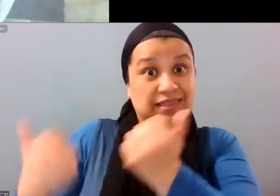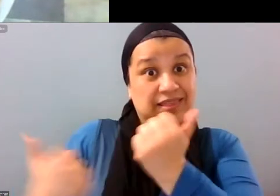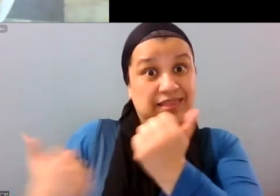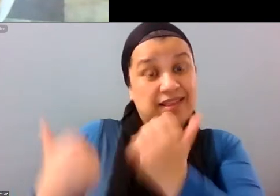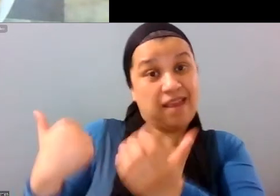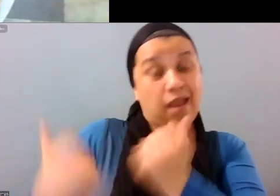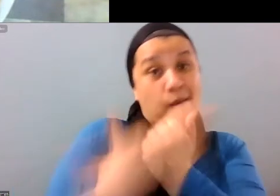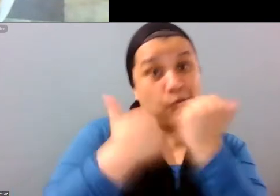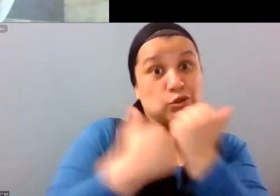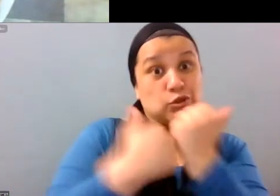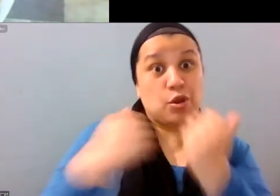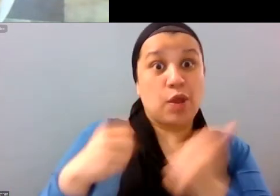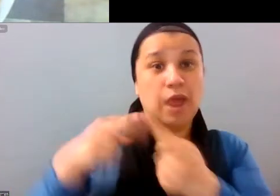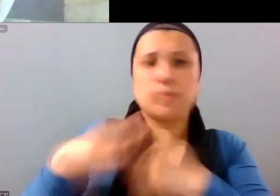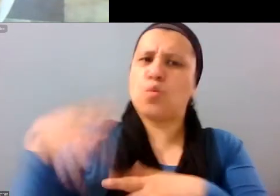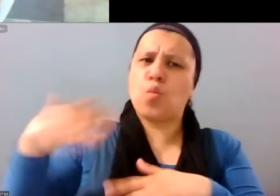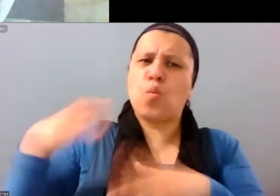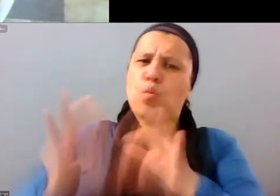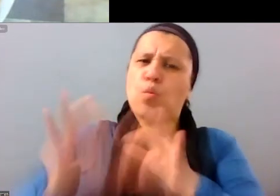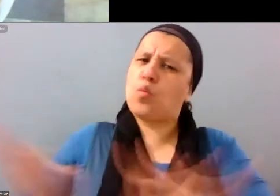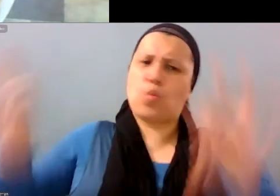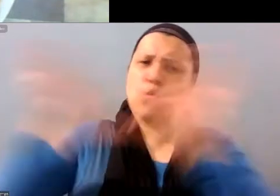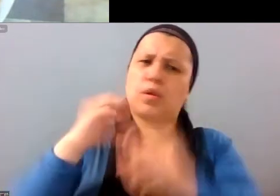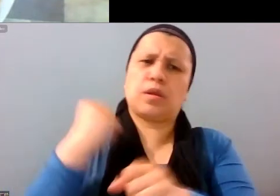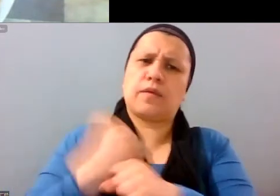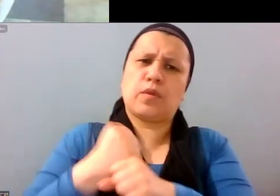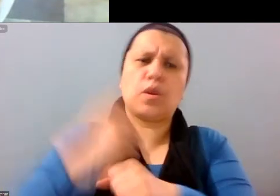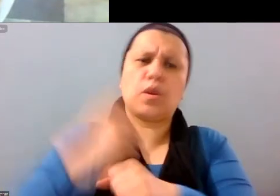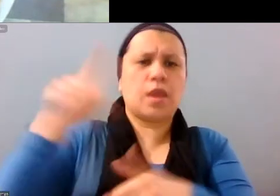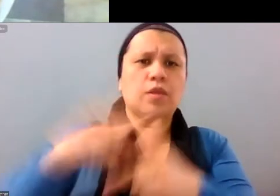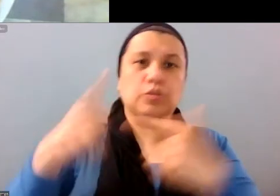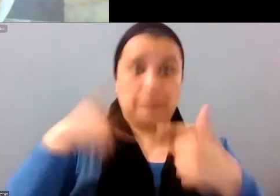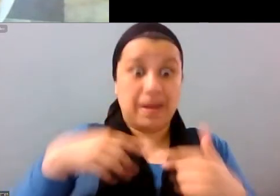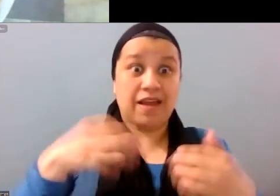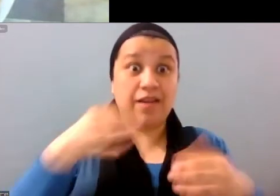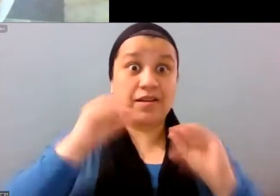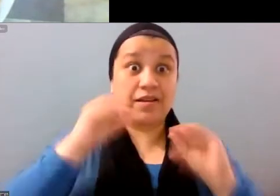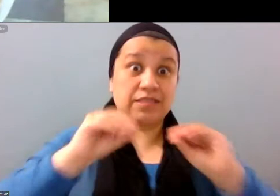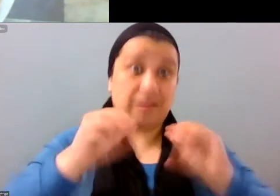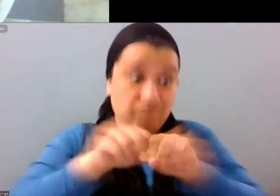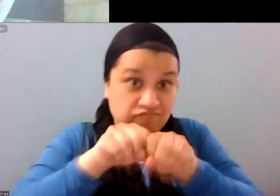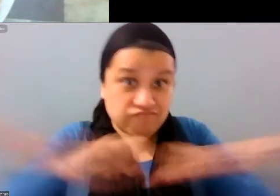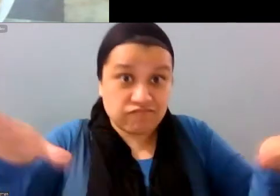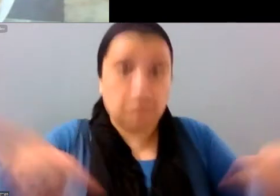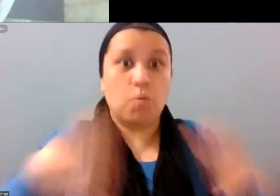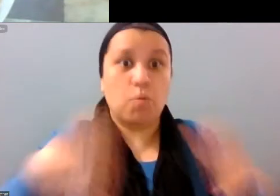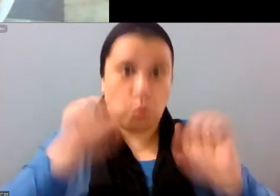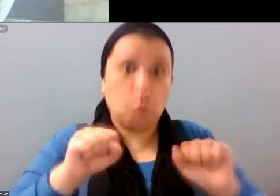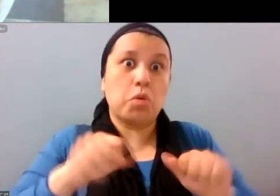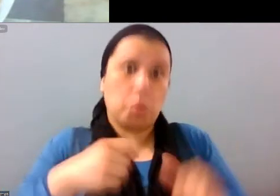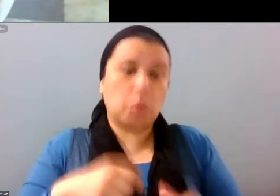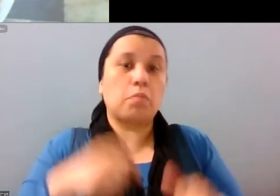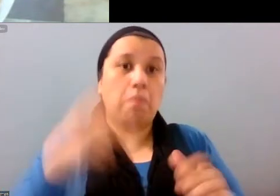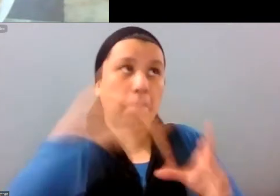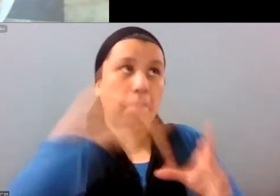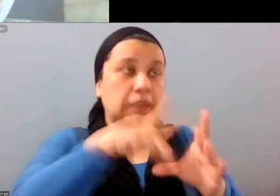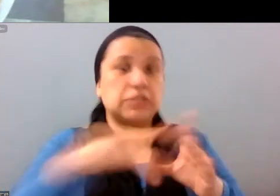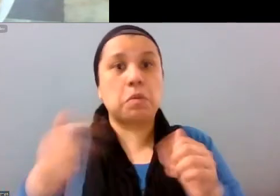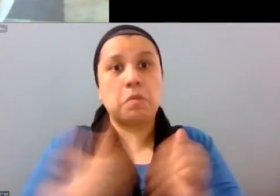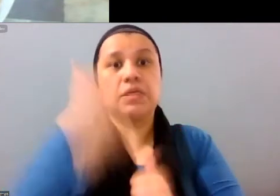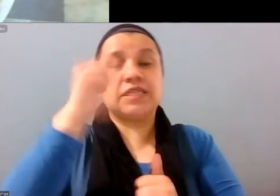la pandemia fue muy vital para desarrollar una trayectoria formativa masiva que hoy por hoy podemos decir tuvo participación de más de 50 mil